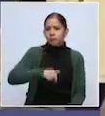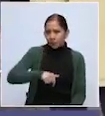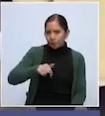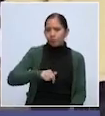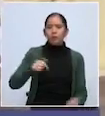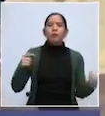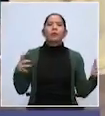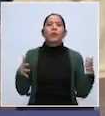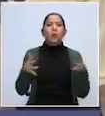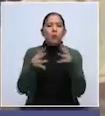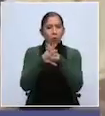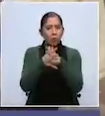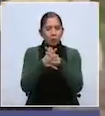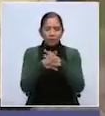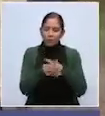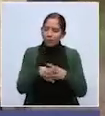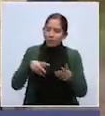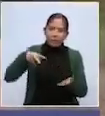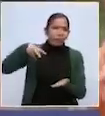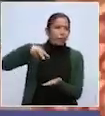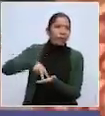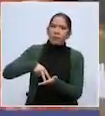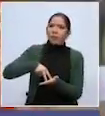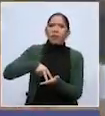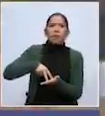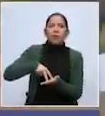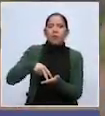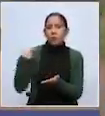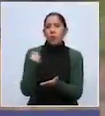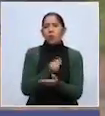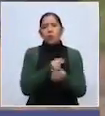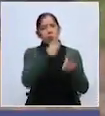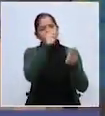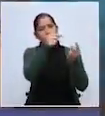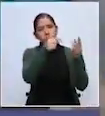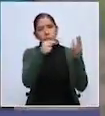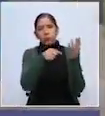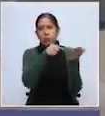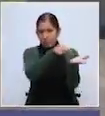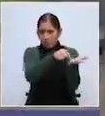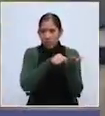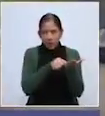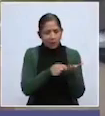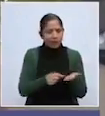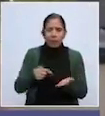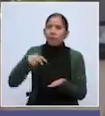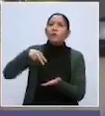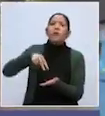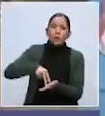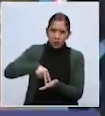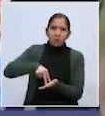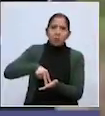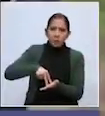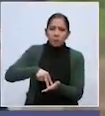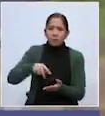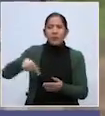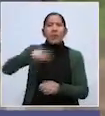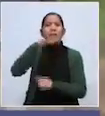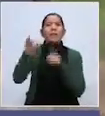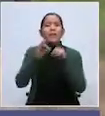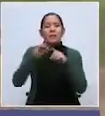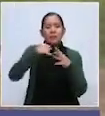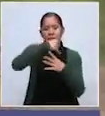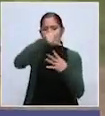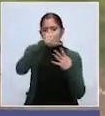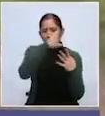de bloqueo, siempre firmes con las peticiones que estamos pidiendo como ejecutivo o de la Federación Intercultural